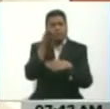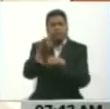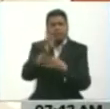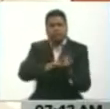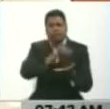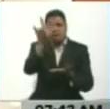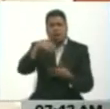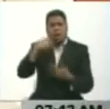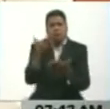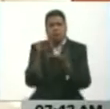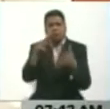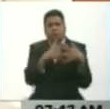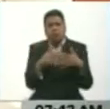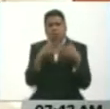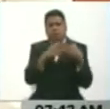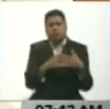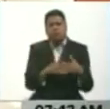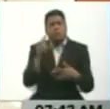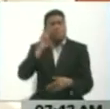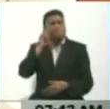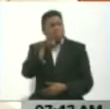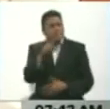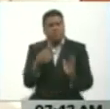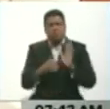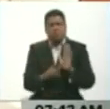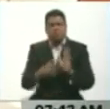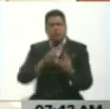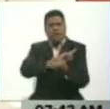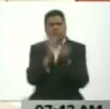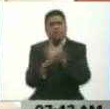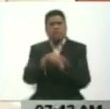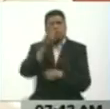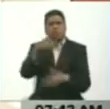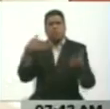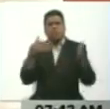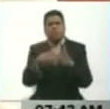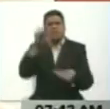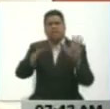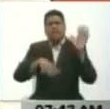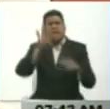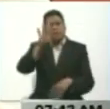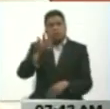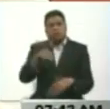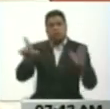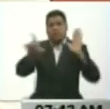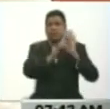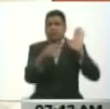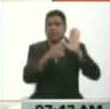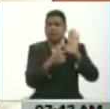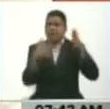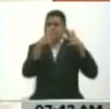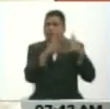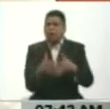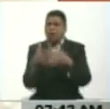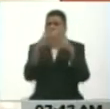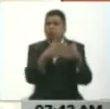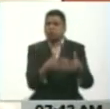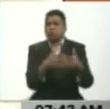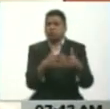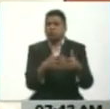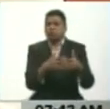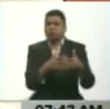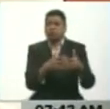en el año 2014, y allí vemos cómo lo que esa ley norteamericana, ¿verdad?, usa